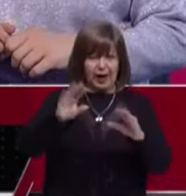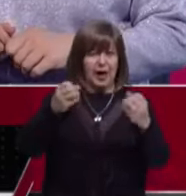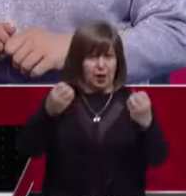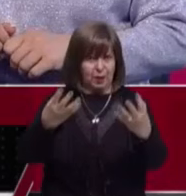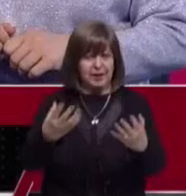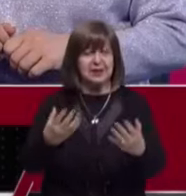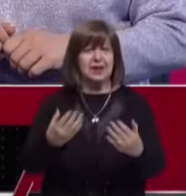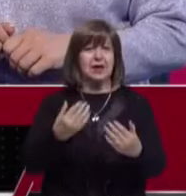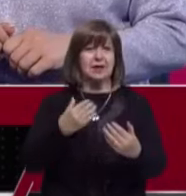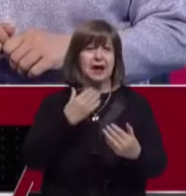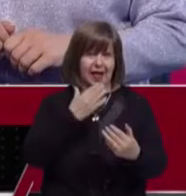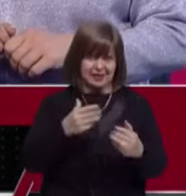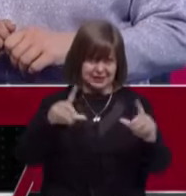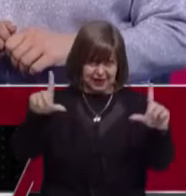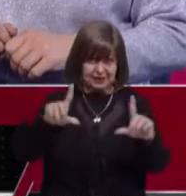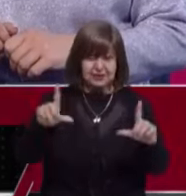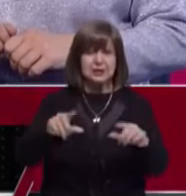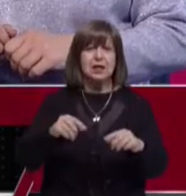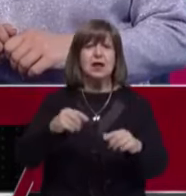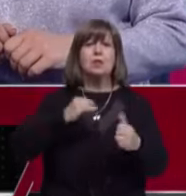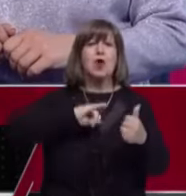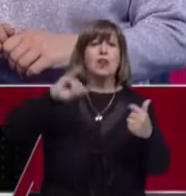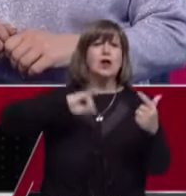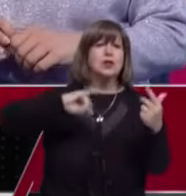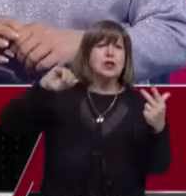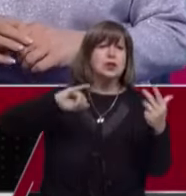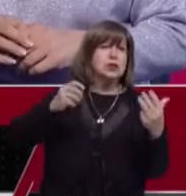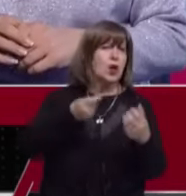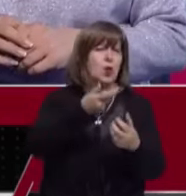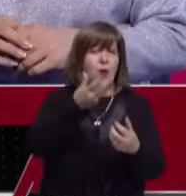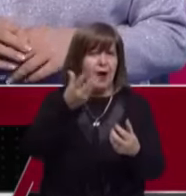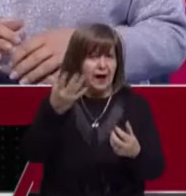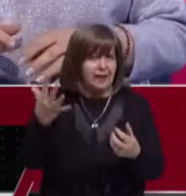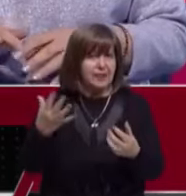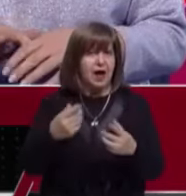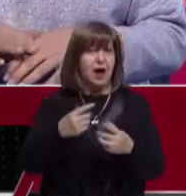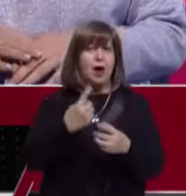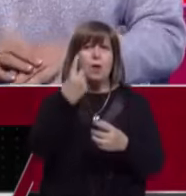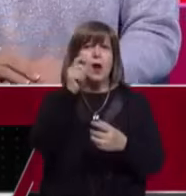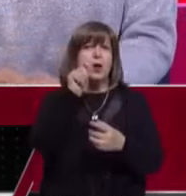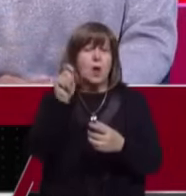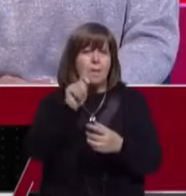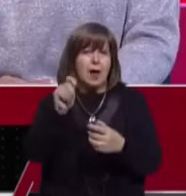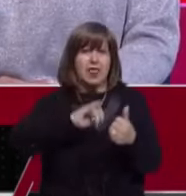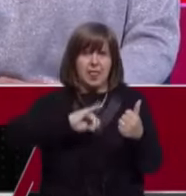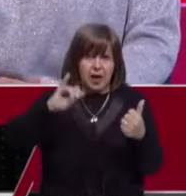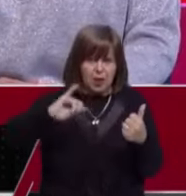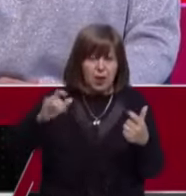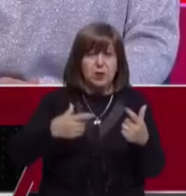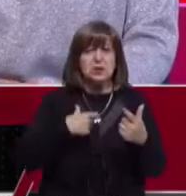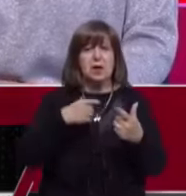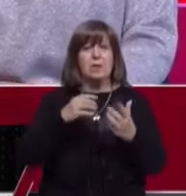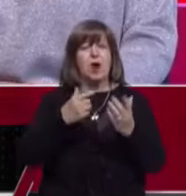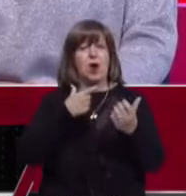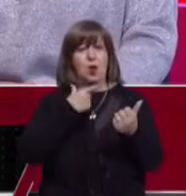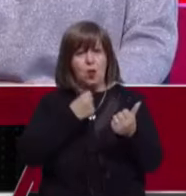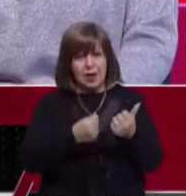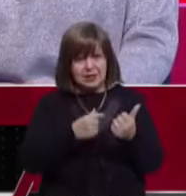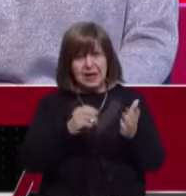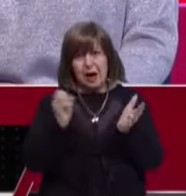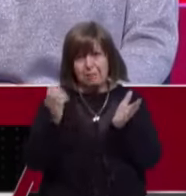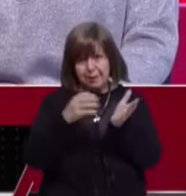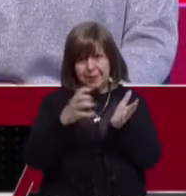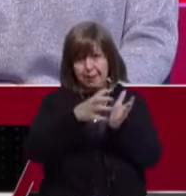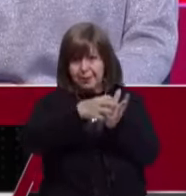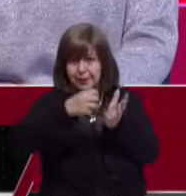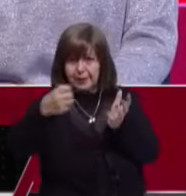le va? Un gusto tenerla aquí. ¿Cuántas denuncias recibe por día o por semana o en un mes? ¿Tanto denuncias por hackeo de WhatsApp o lo